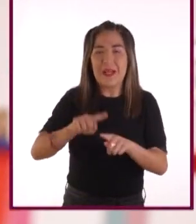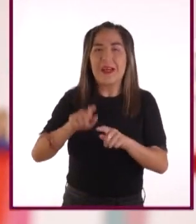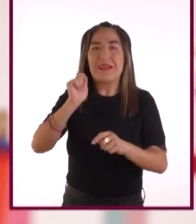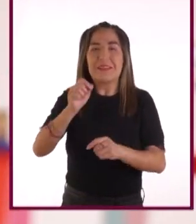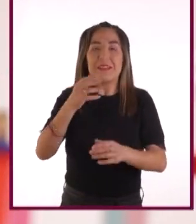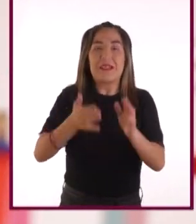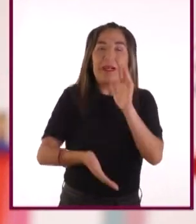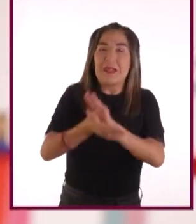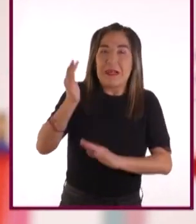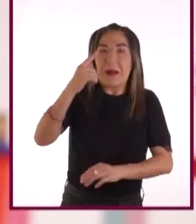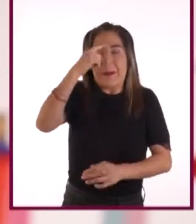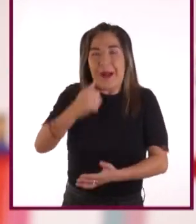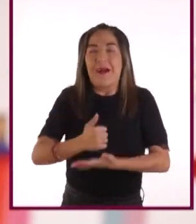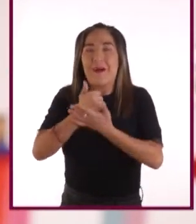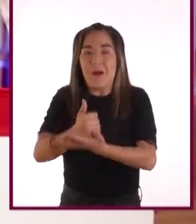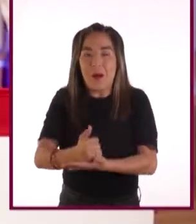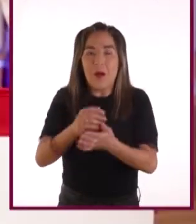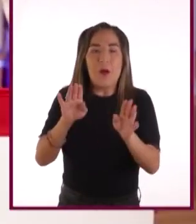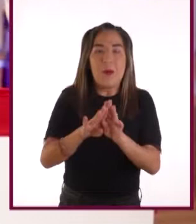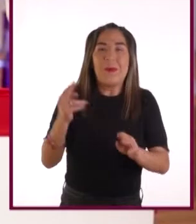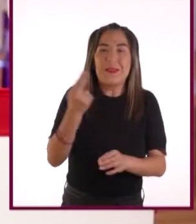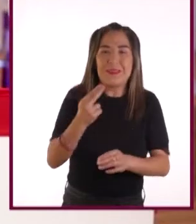pedir auxilio en caso de necesitarlo.